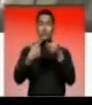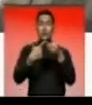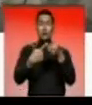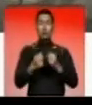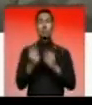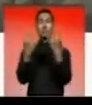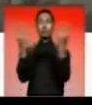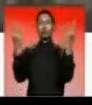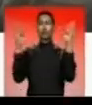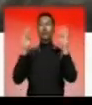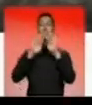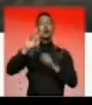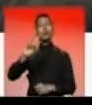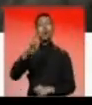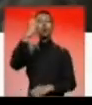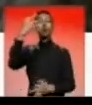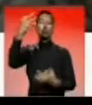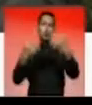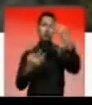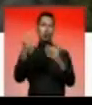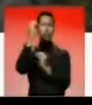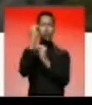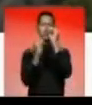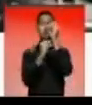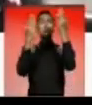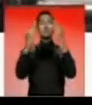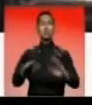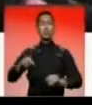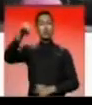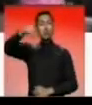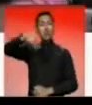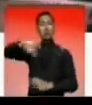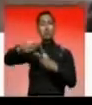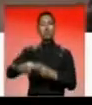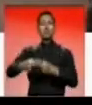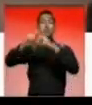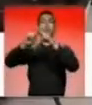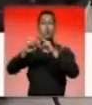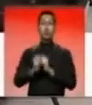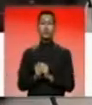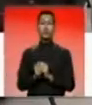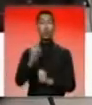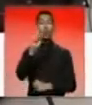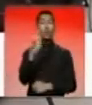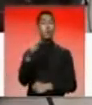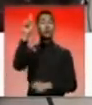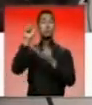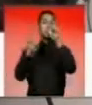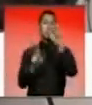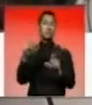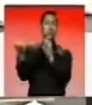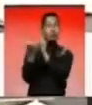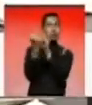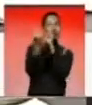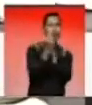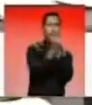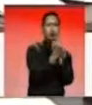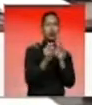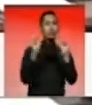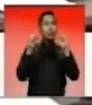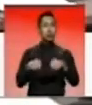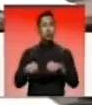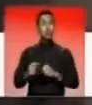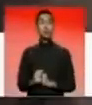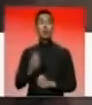Quito que está concluido y desde este martes empezó a funcionar para atender a más de 1 millón de habitantes de 20 parroquias del sur de la